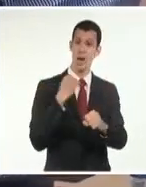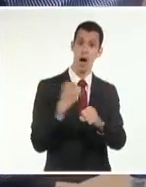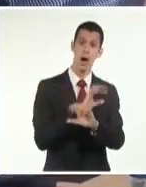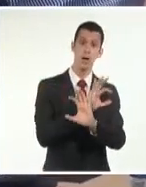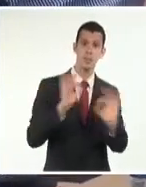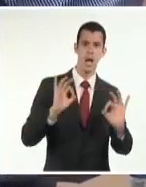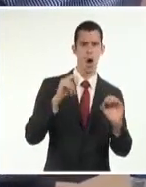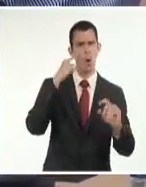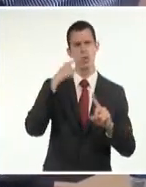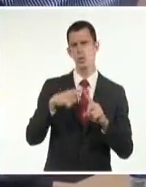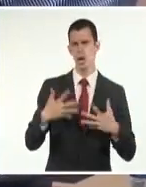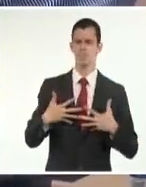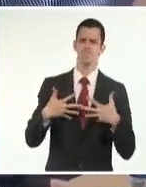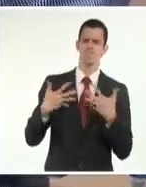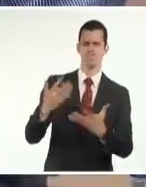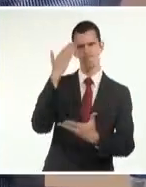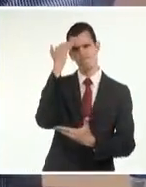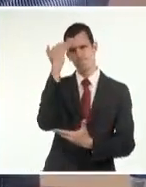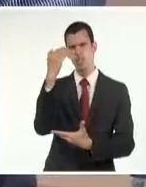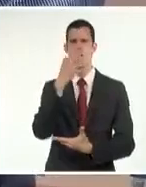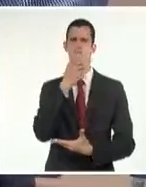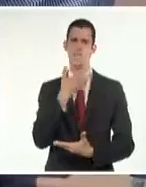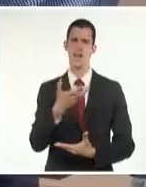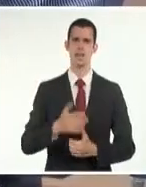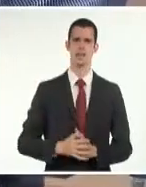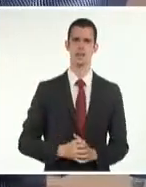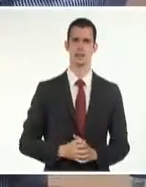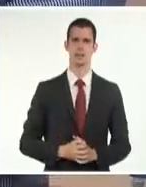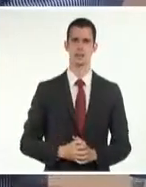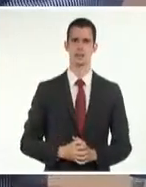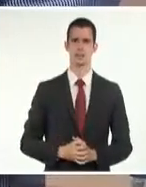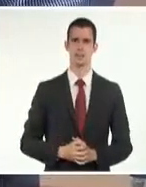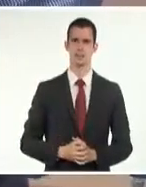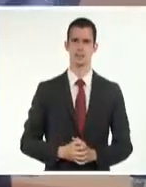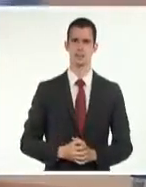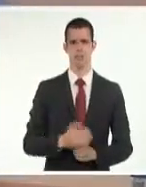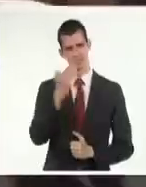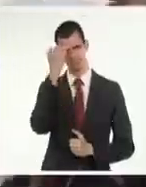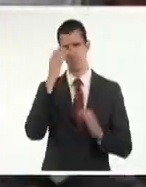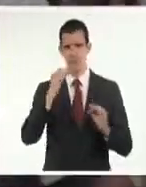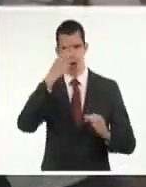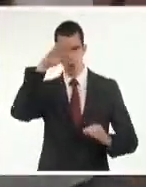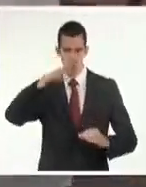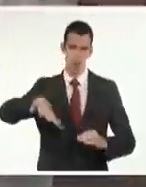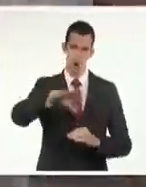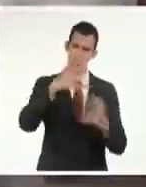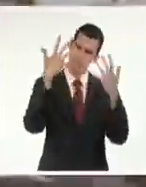a ese pensamiento. Por lo tanto, en nombre de Cuba, felicitaciones.